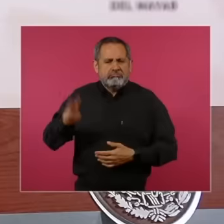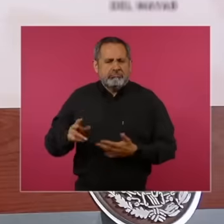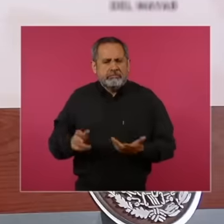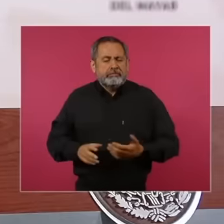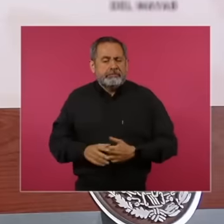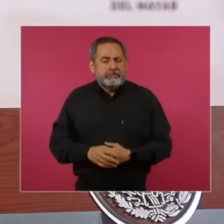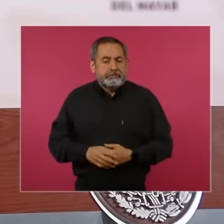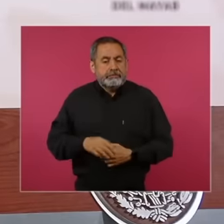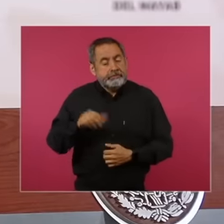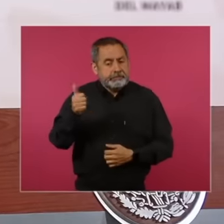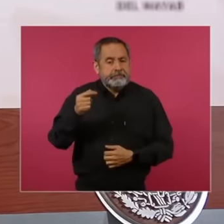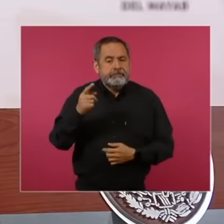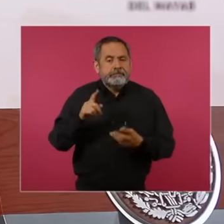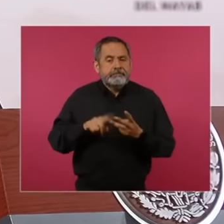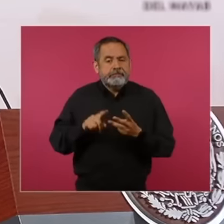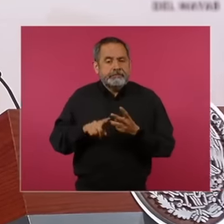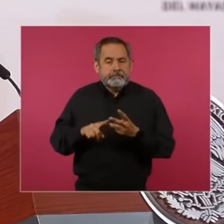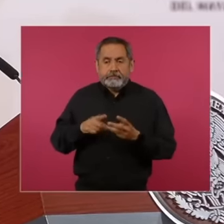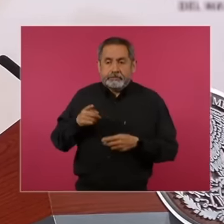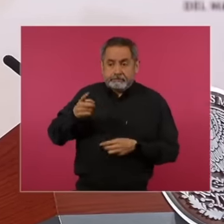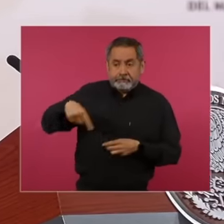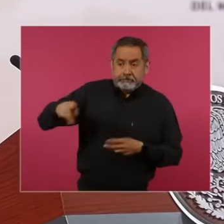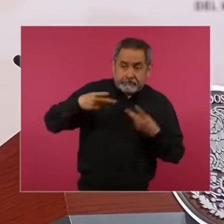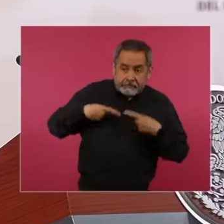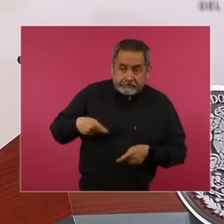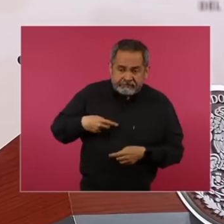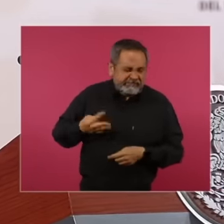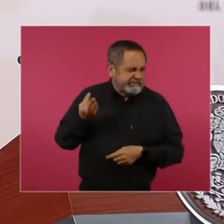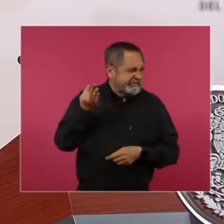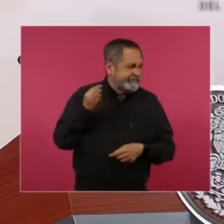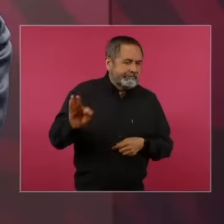Y lo otro, no traicionar al pueblo.